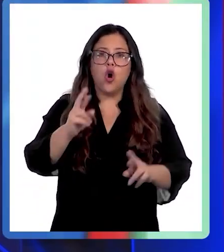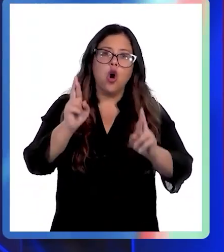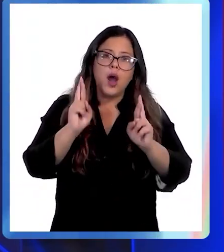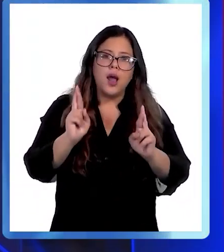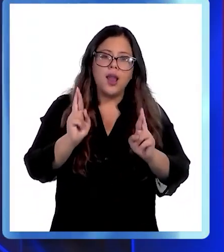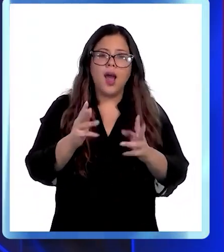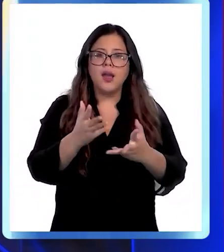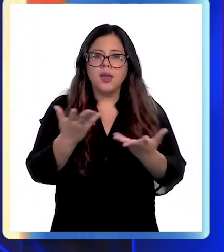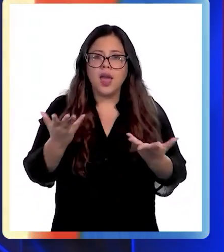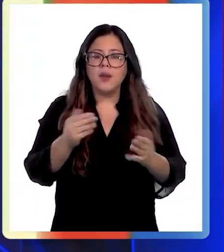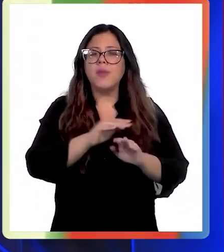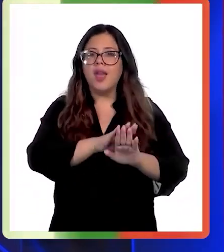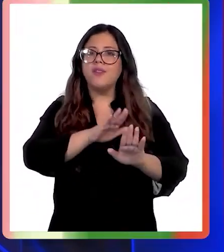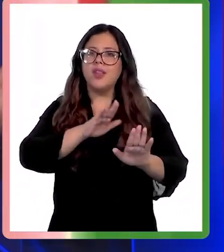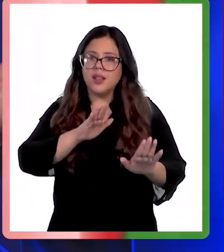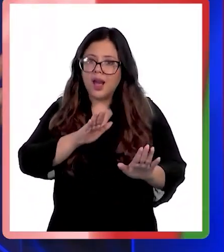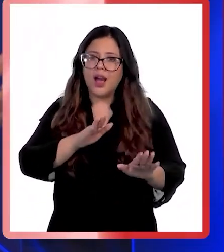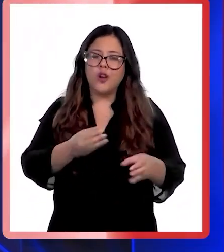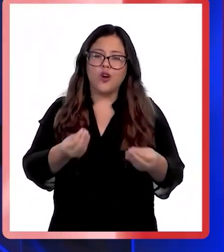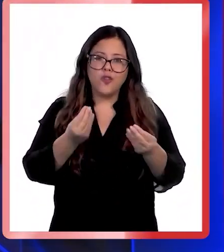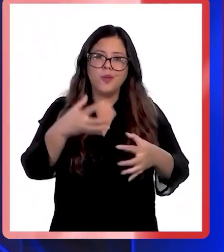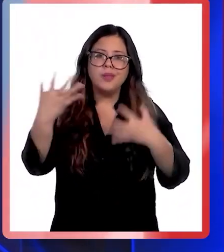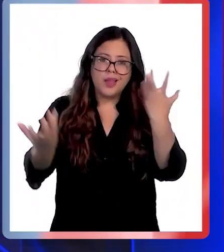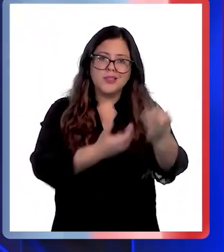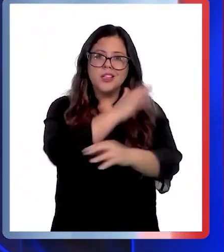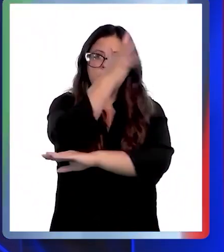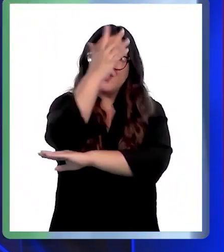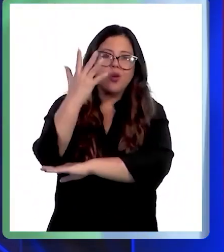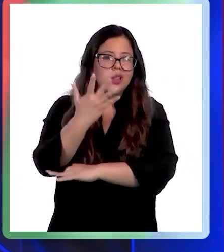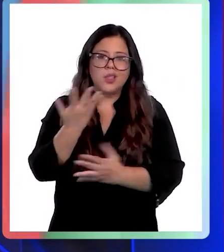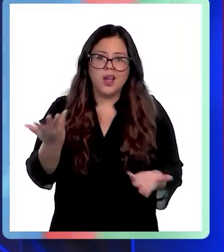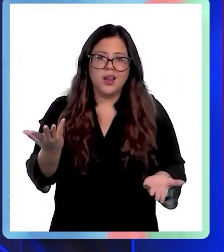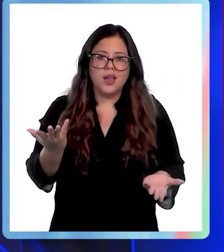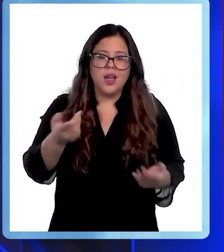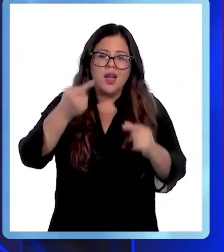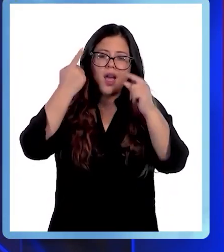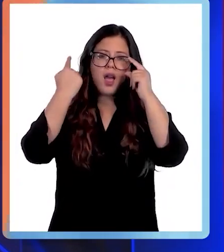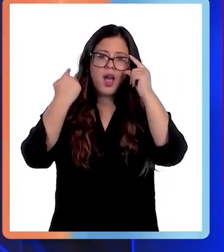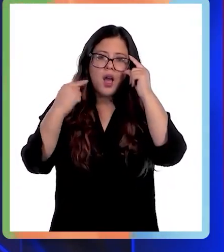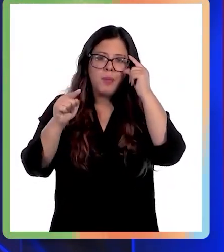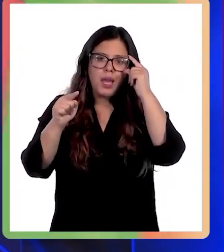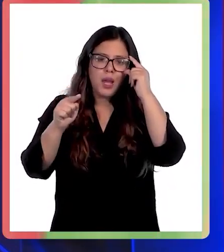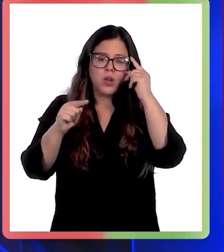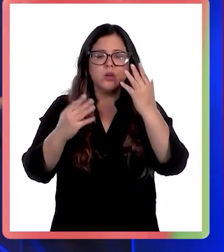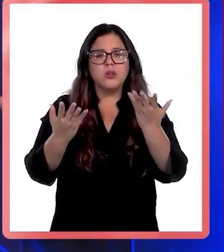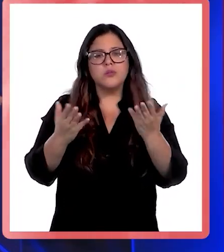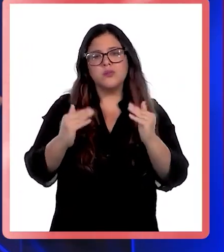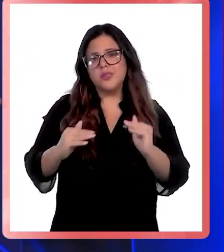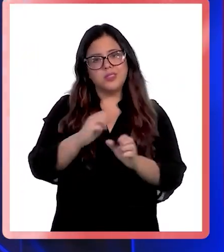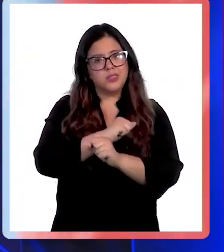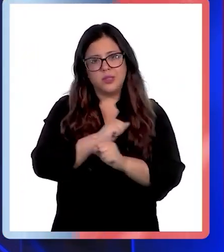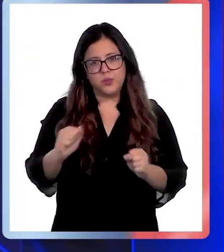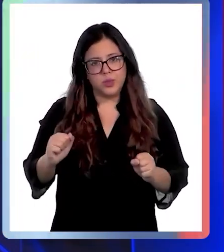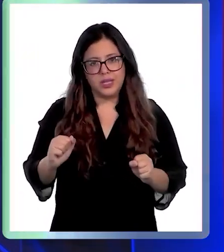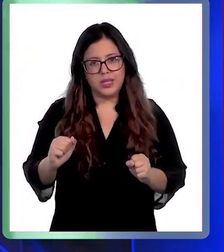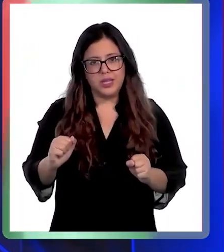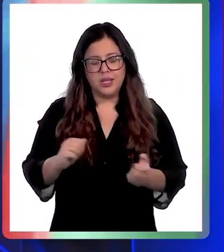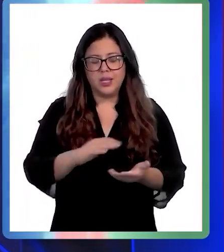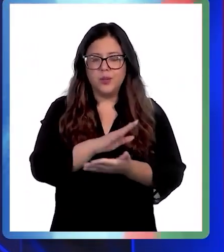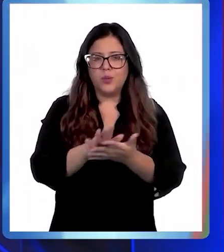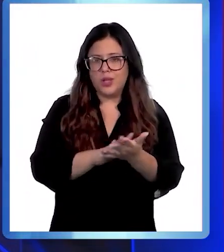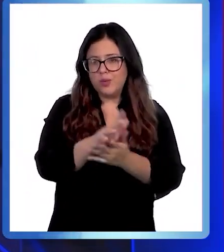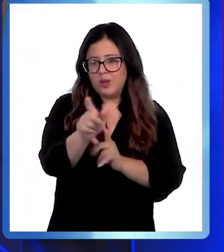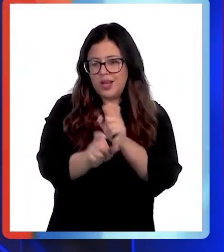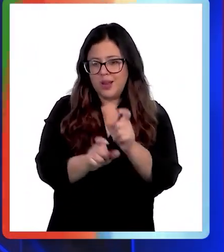fondo lo ideal sería claramente prevenir que ocurran estos incendios forestales en todos los casos, pero no siempre se puede. Quizás en